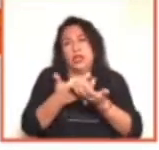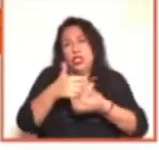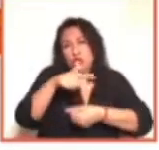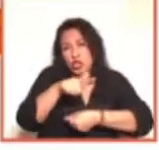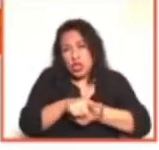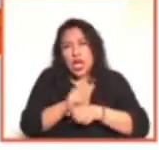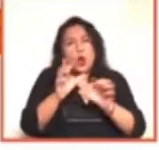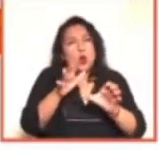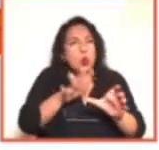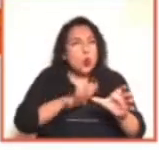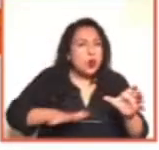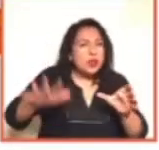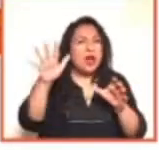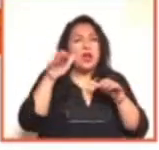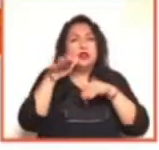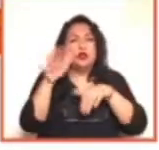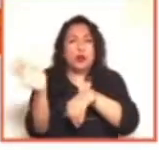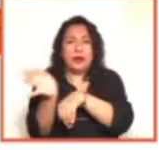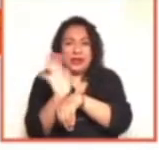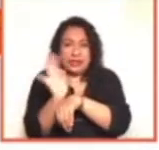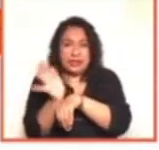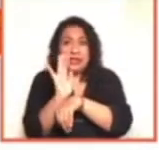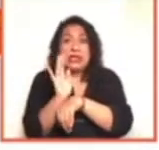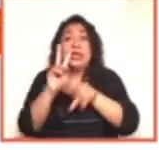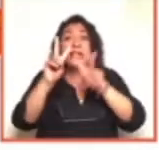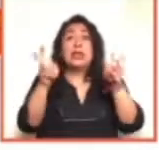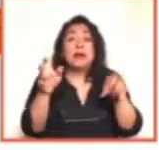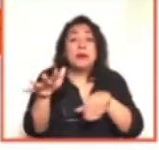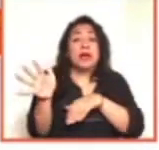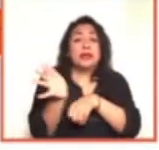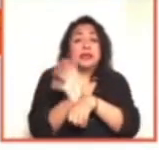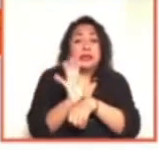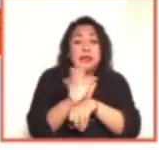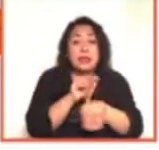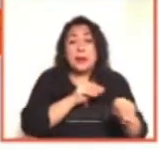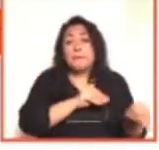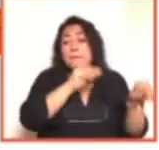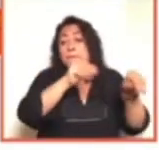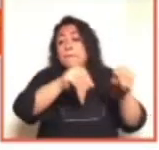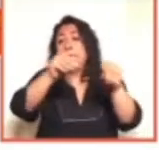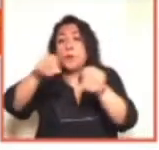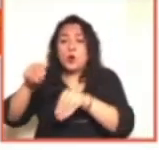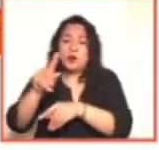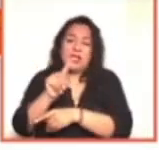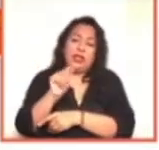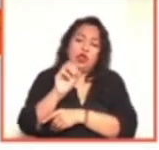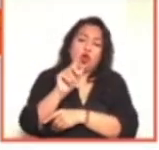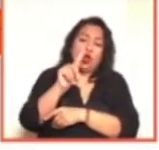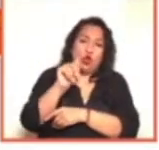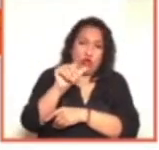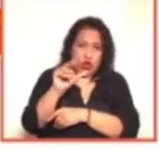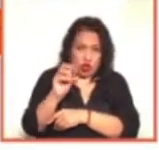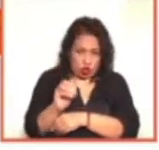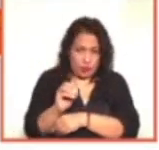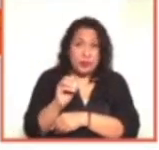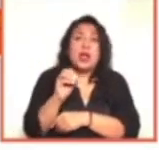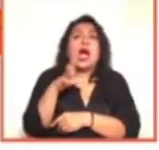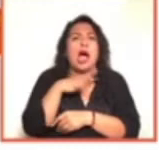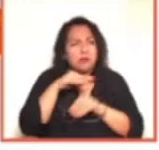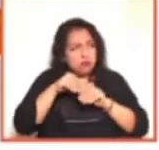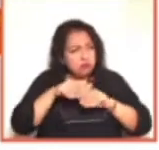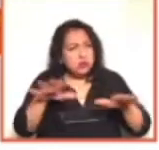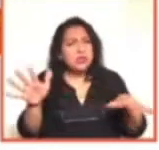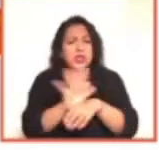ecológica, cinematográfica, efectivamente, que es Cine Móvil Toto, una muestra itinerante que, además de ocuparse a la difusión del cine